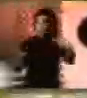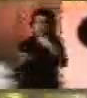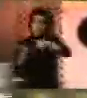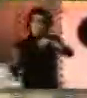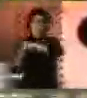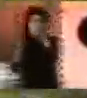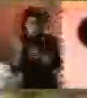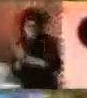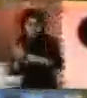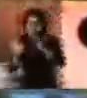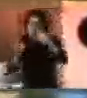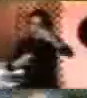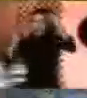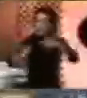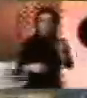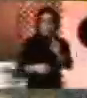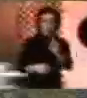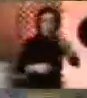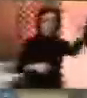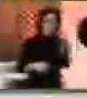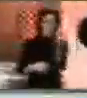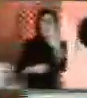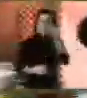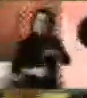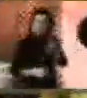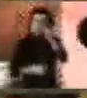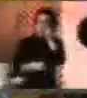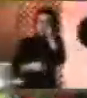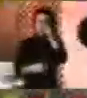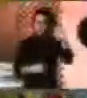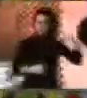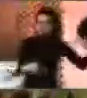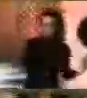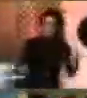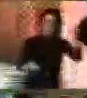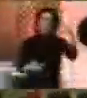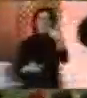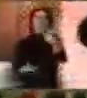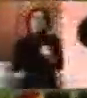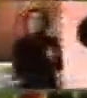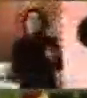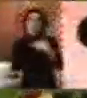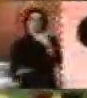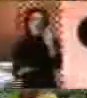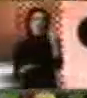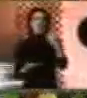malos momentos ya aparece quien, el famoso inspector que algo le viene a